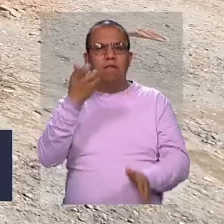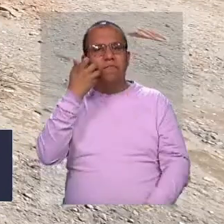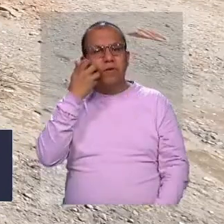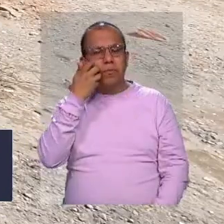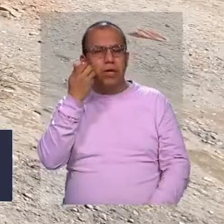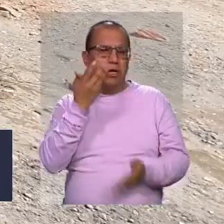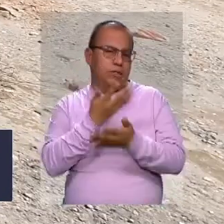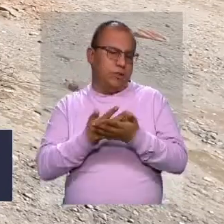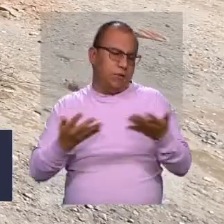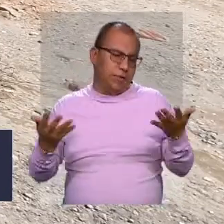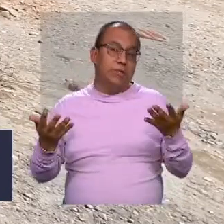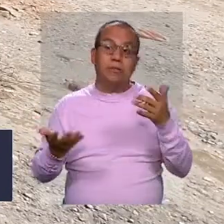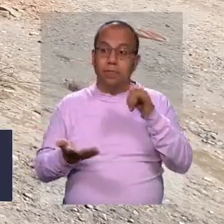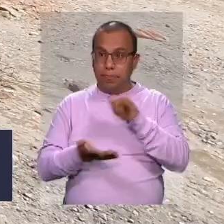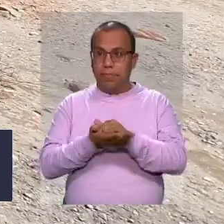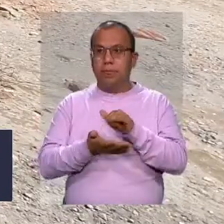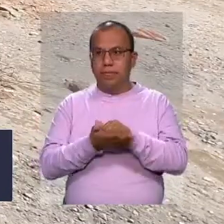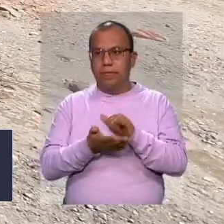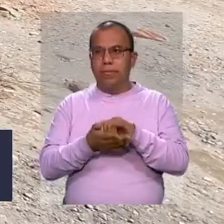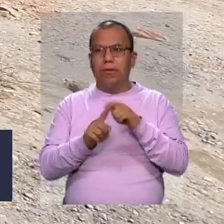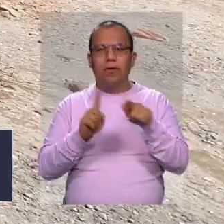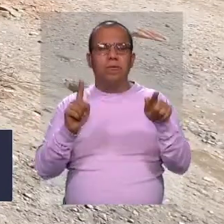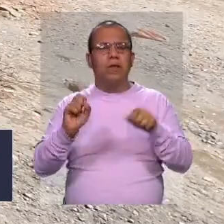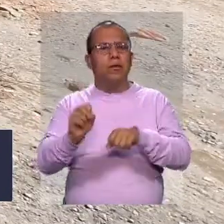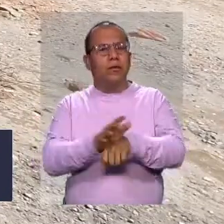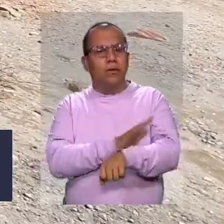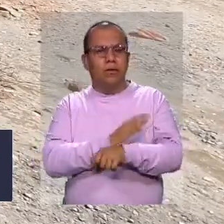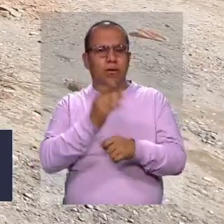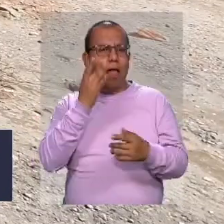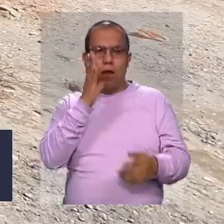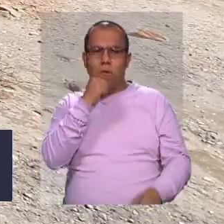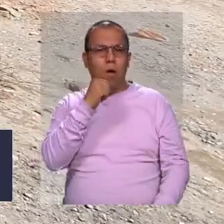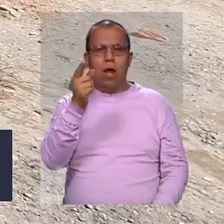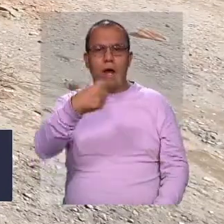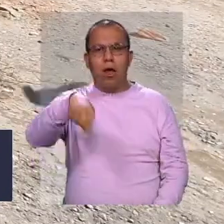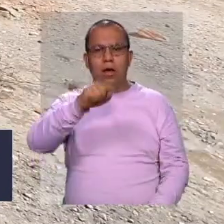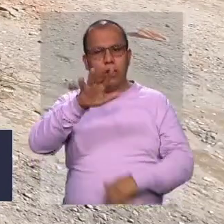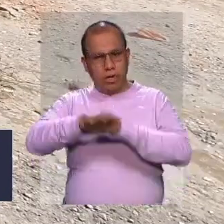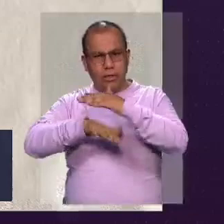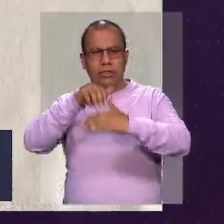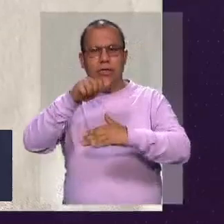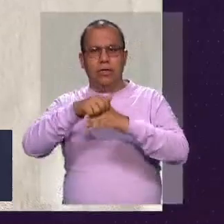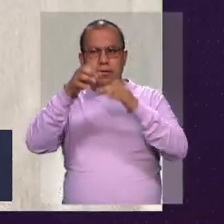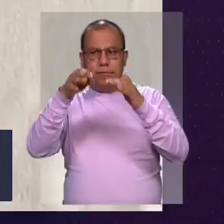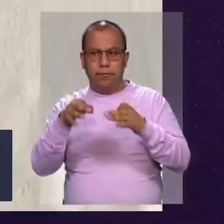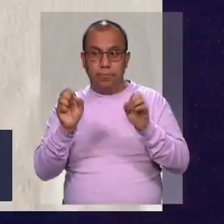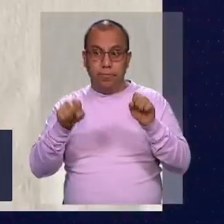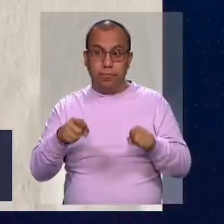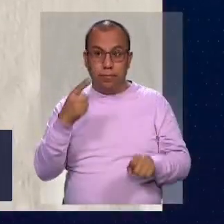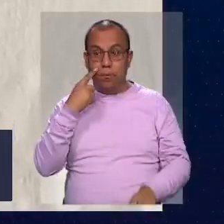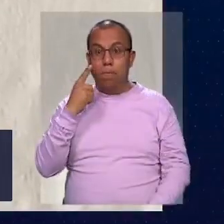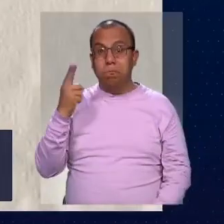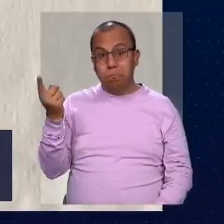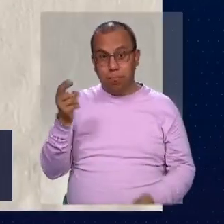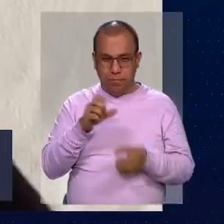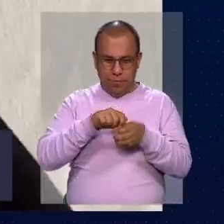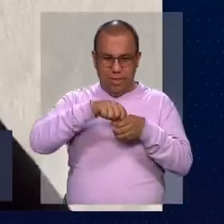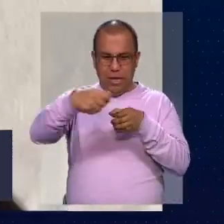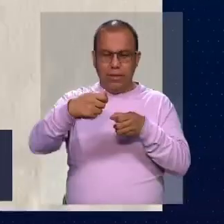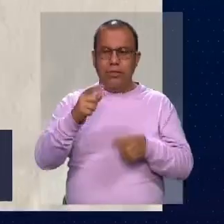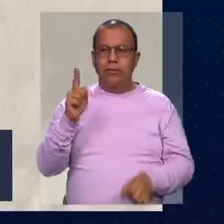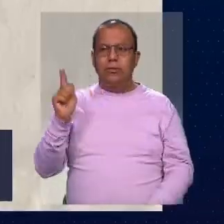Y eso Entonces la gente que no se sensibiliza a reciclar como debe ser podemos encontrar latas